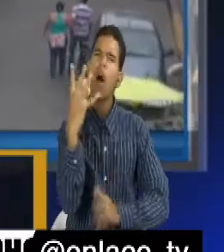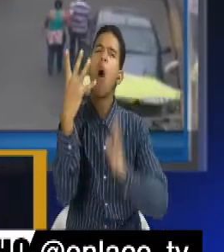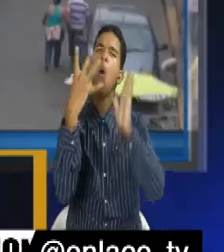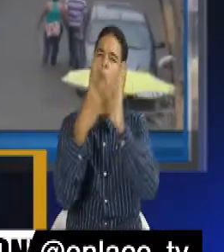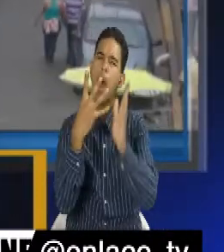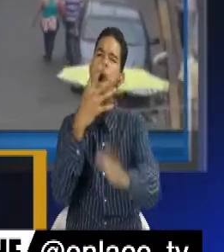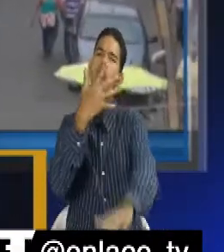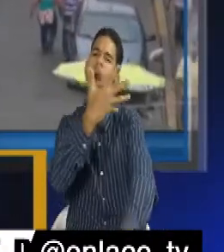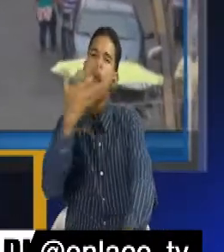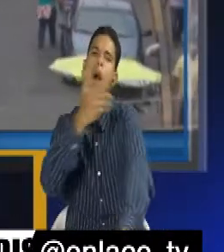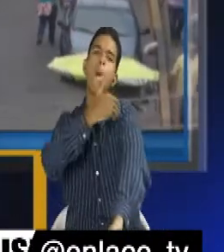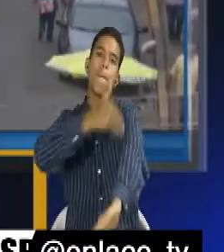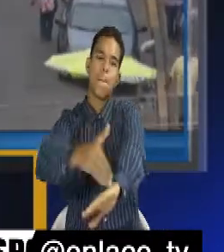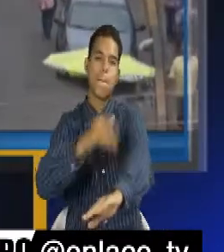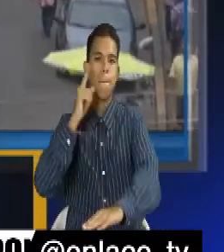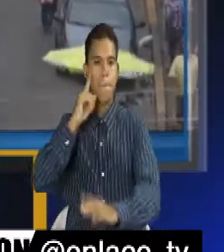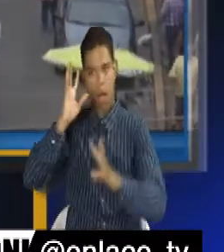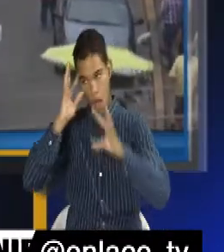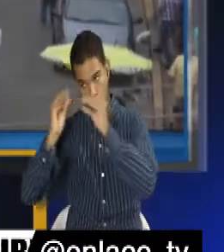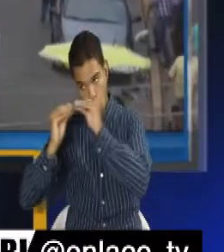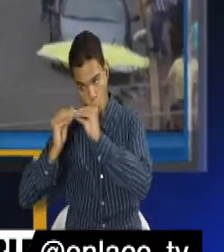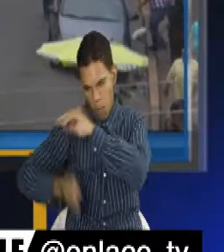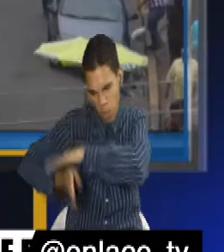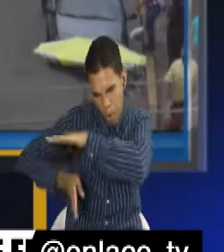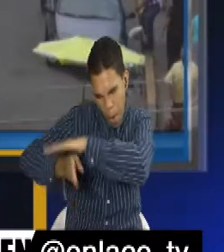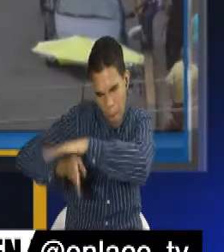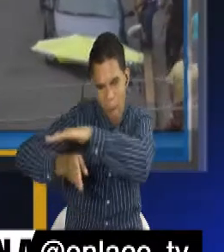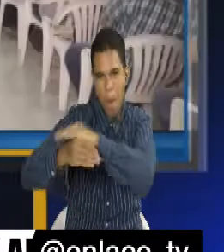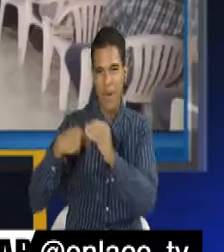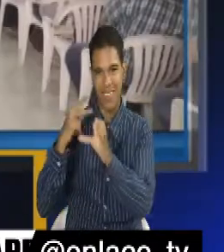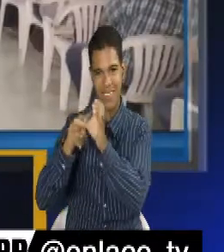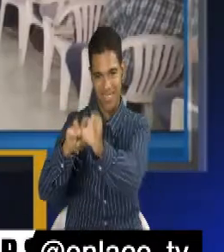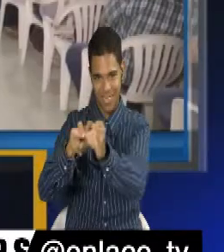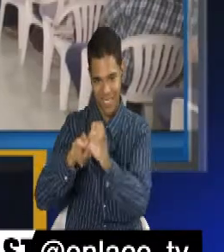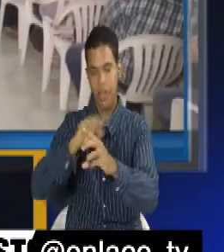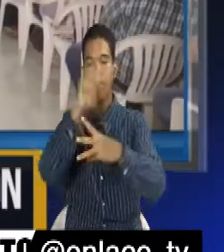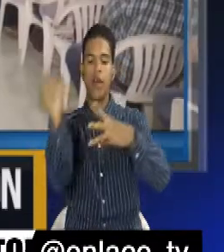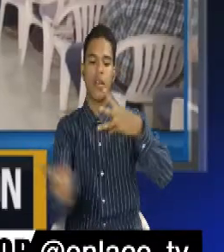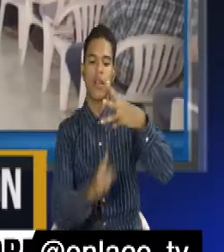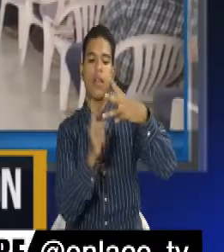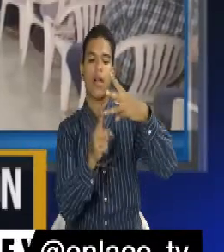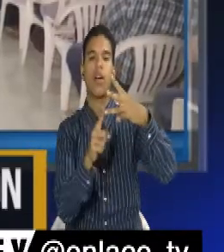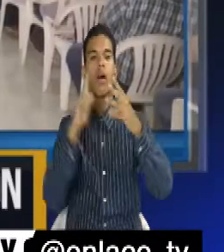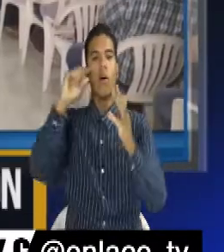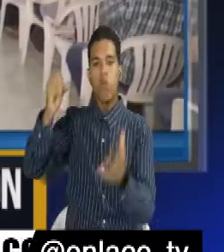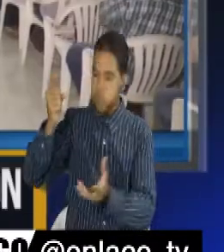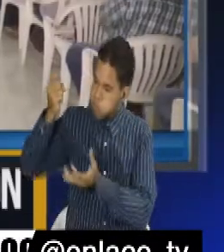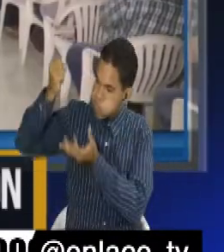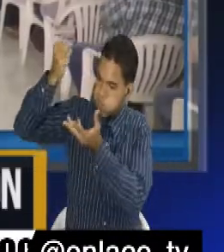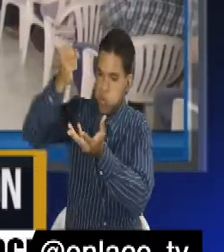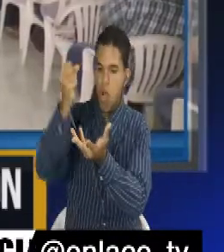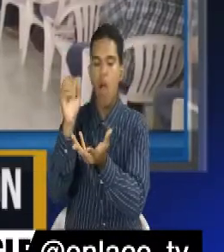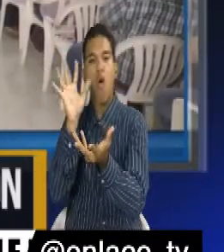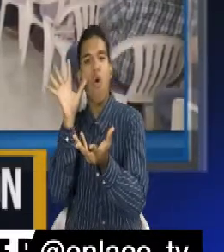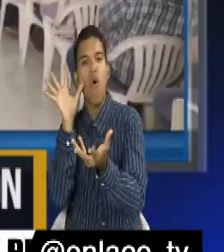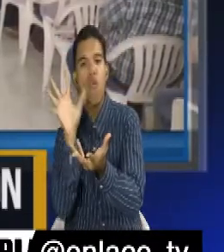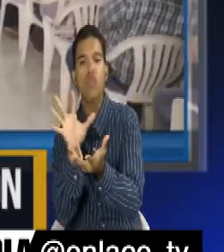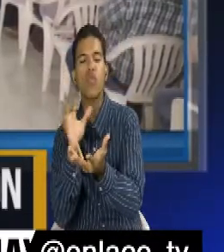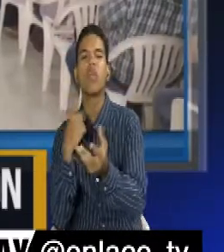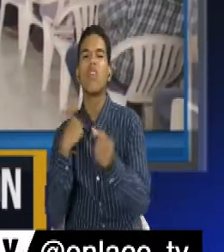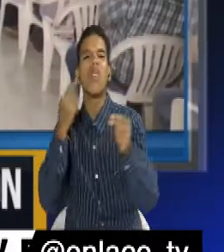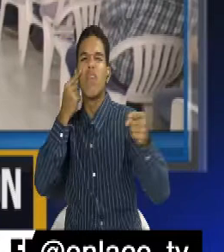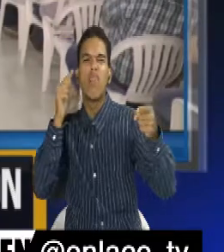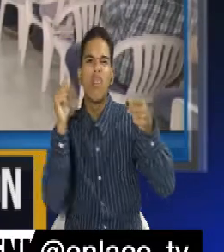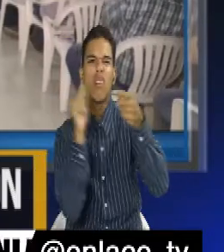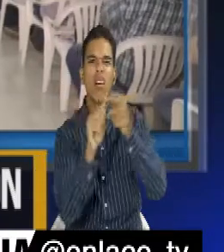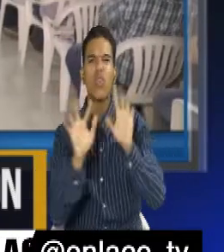para continuar con el convenio de transporte escolar, y tenemos también los recursos que tienen que ver con